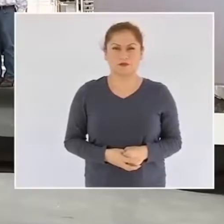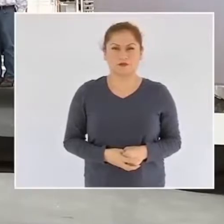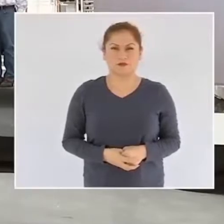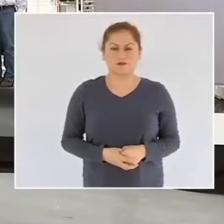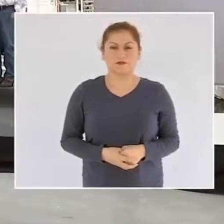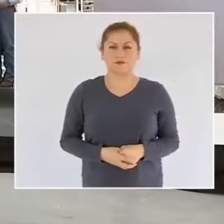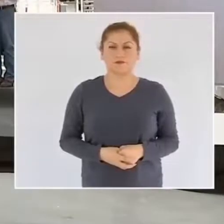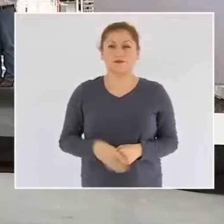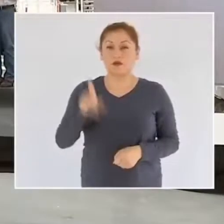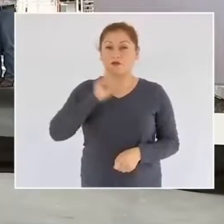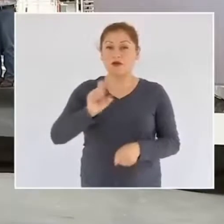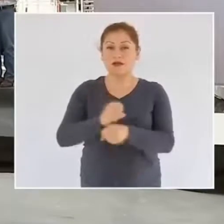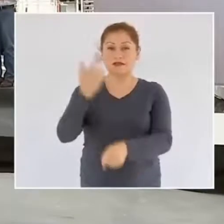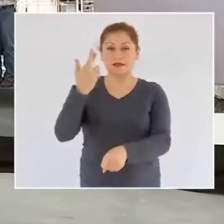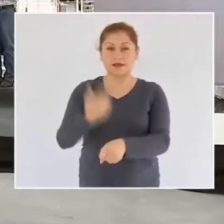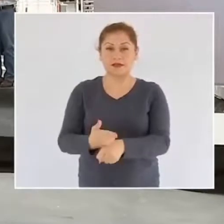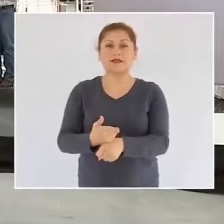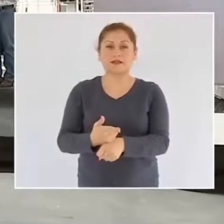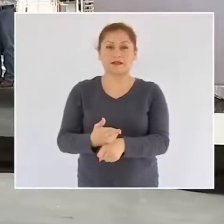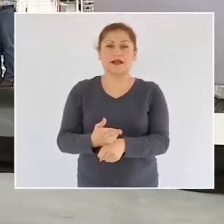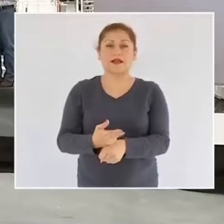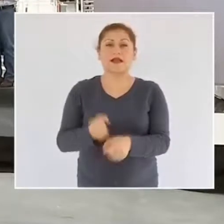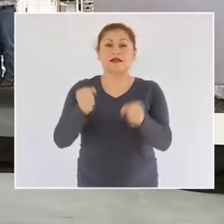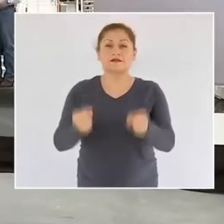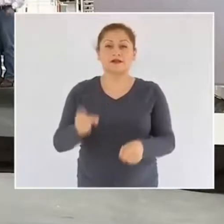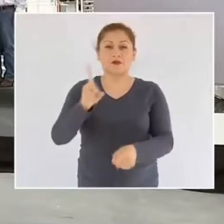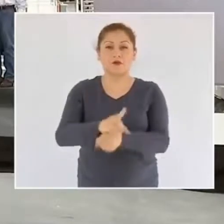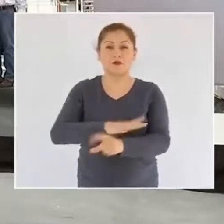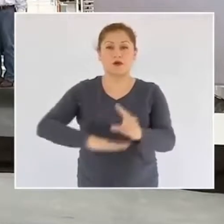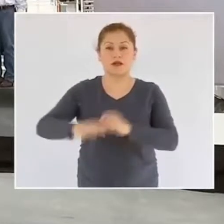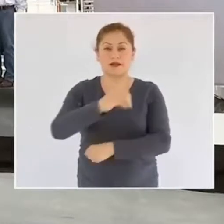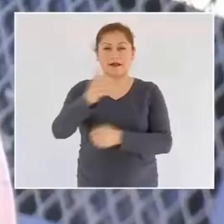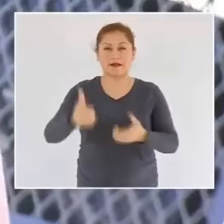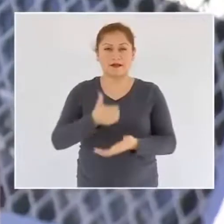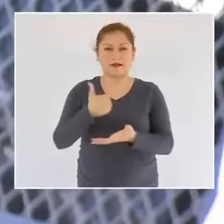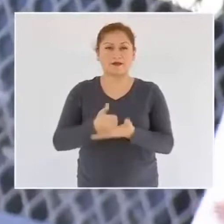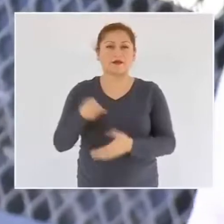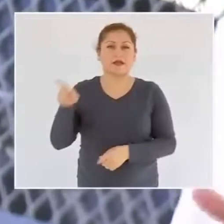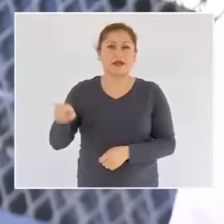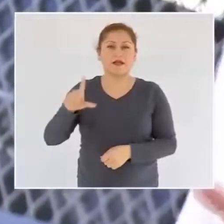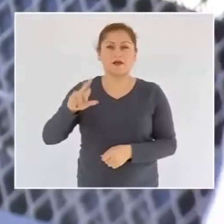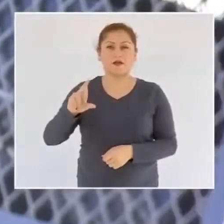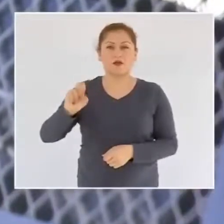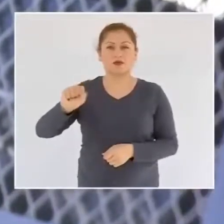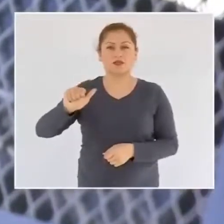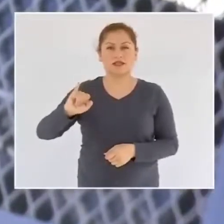La secretaria de Seguridad y Protección Ciudadana, Rosa Isela Rodríguez Velázquez.